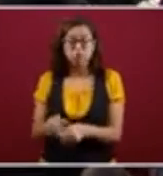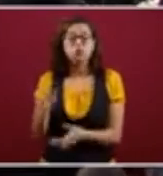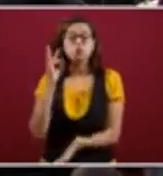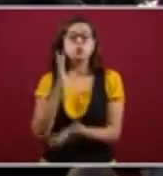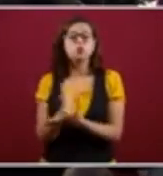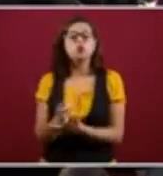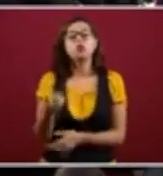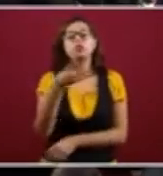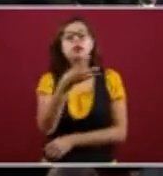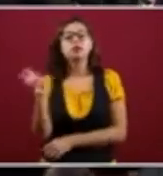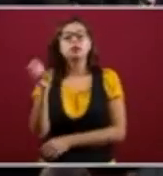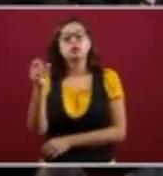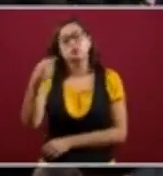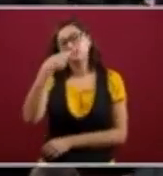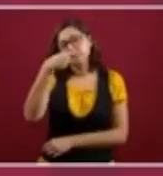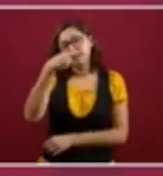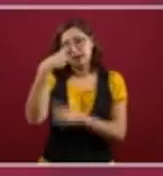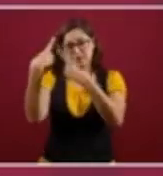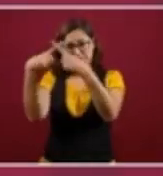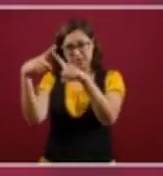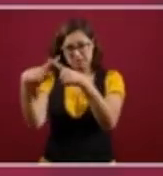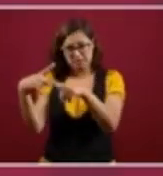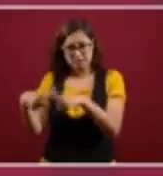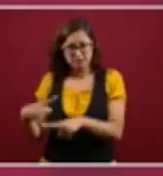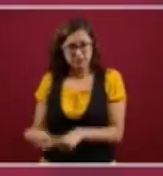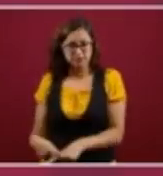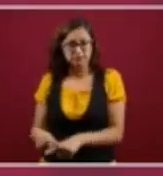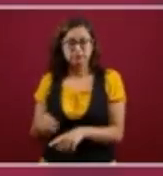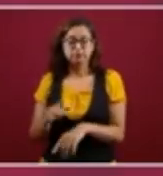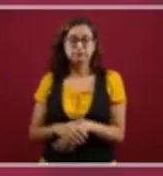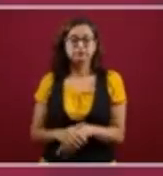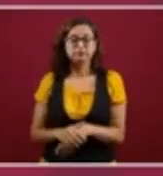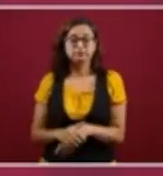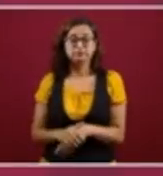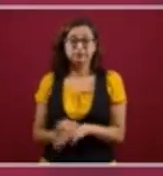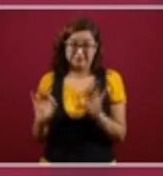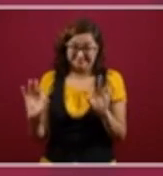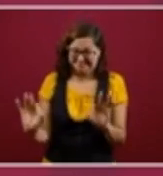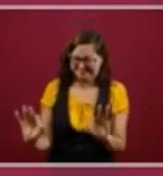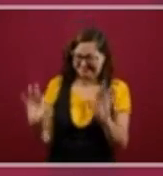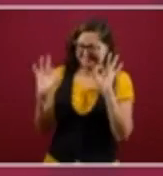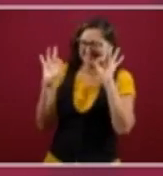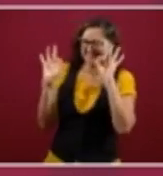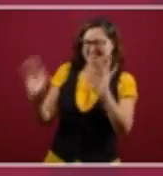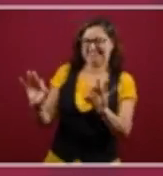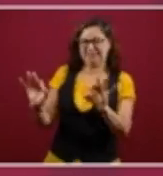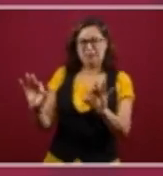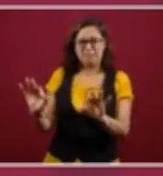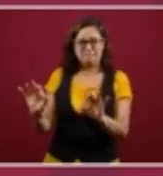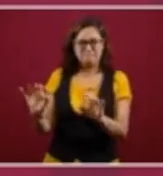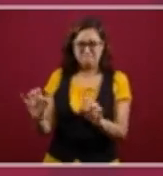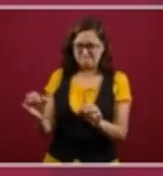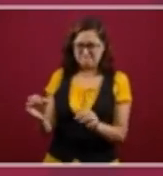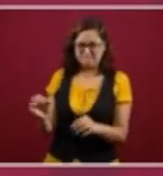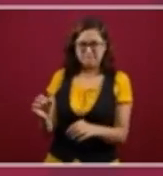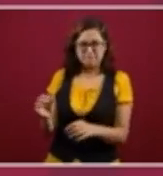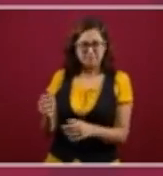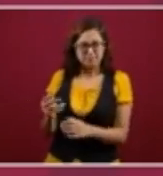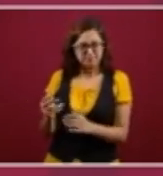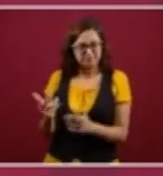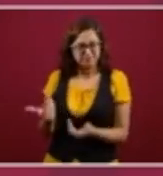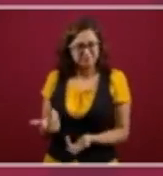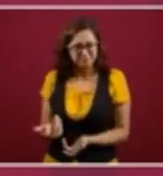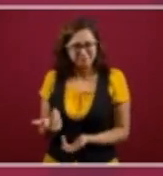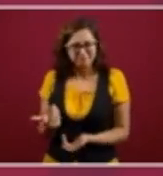300 claves, 300 medicamentos, en condiciones óptimas.